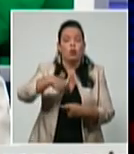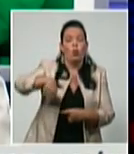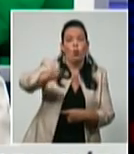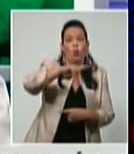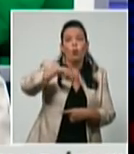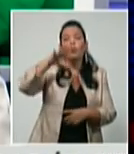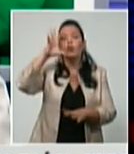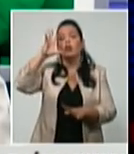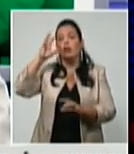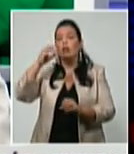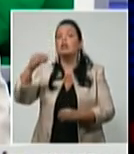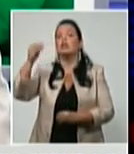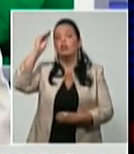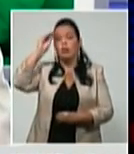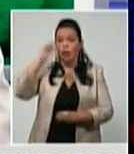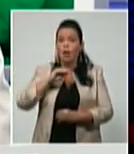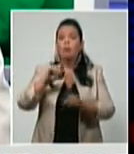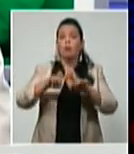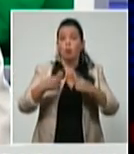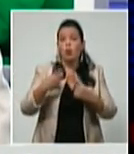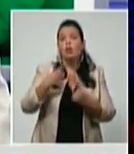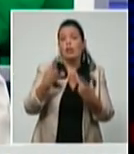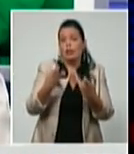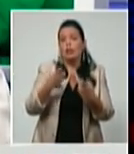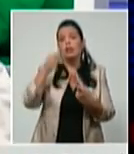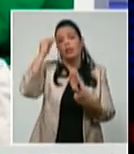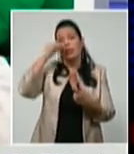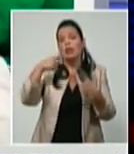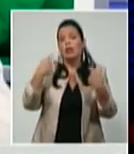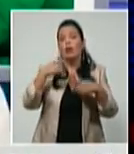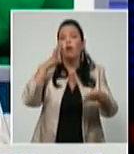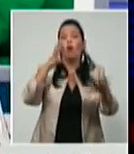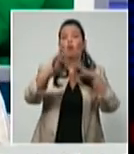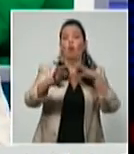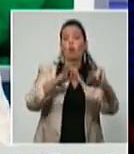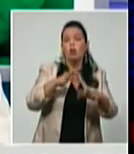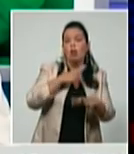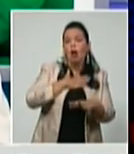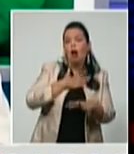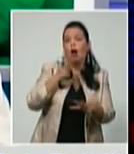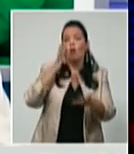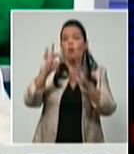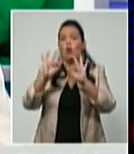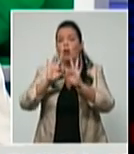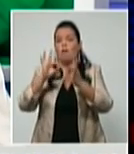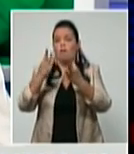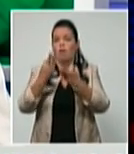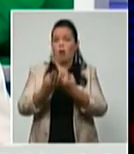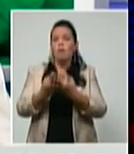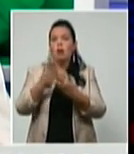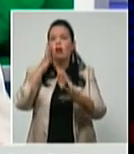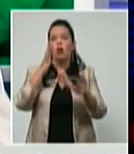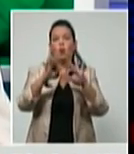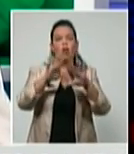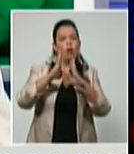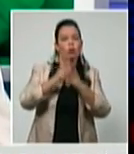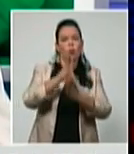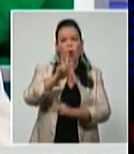conozca para que se proteja y proteja a las personas que arriban. Se mantienen en